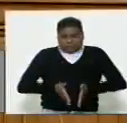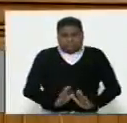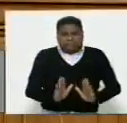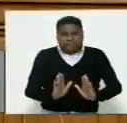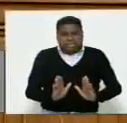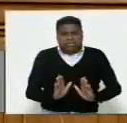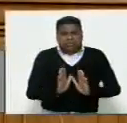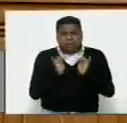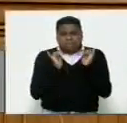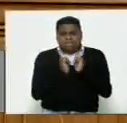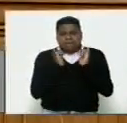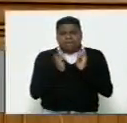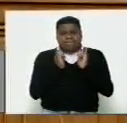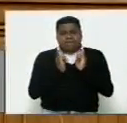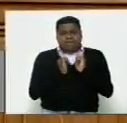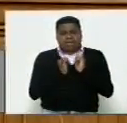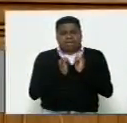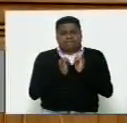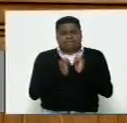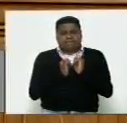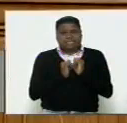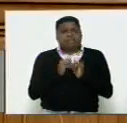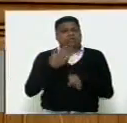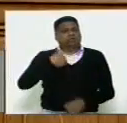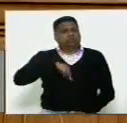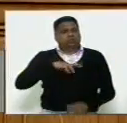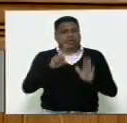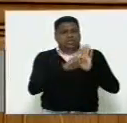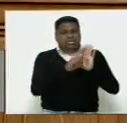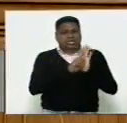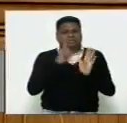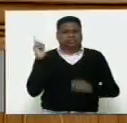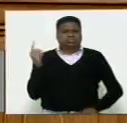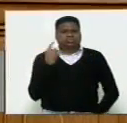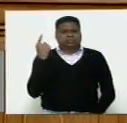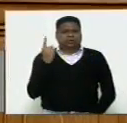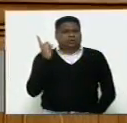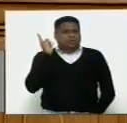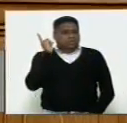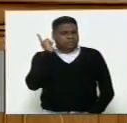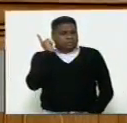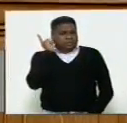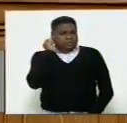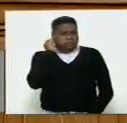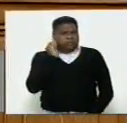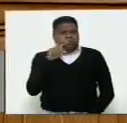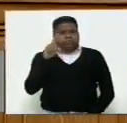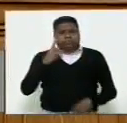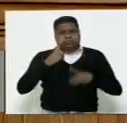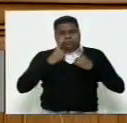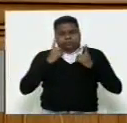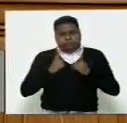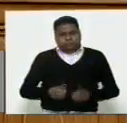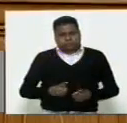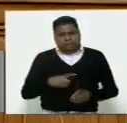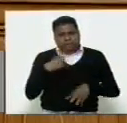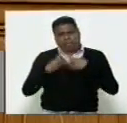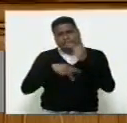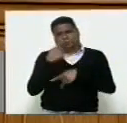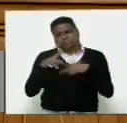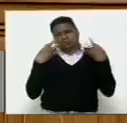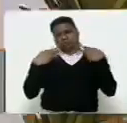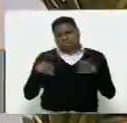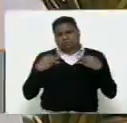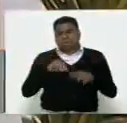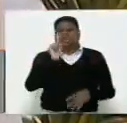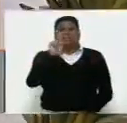nacimiento, y rescatamos entonces el derecho no solamente de las mujeres a decidir sobre nuestros cuerpos, sobre nuestros procesos naturales,